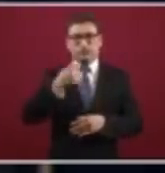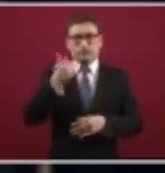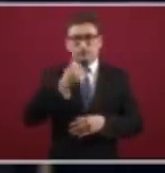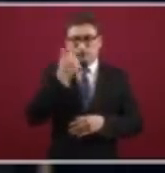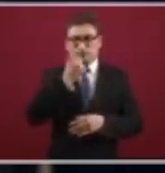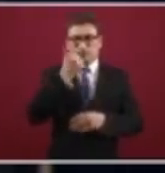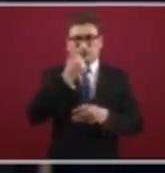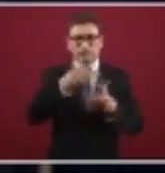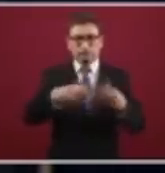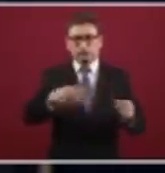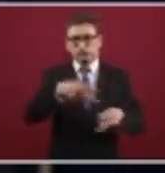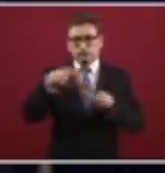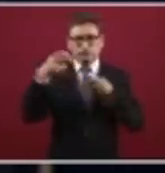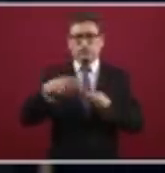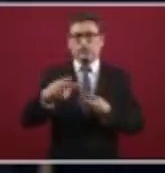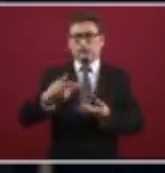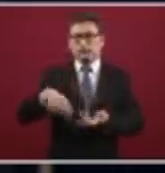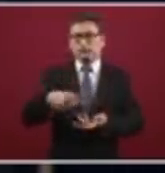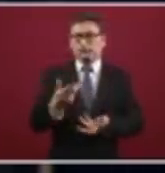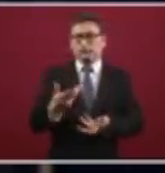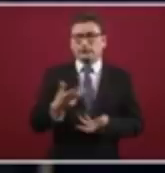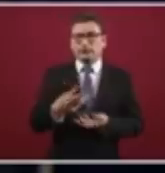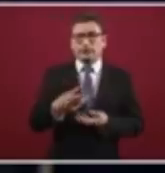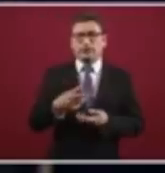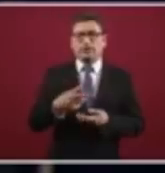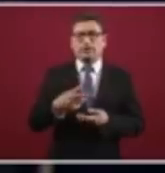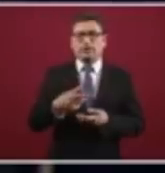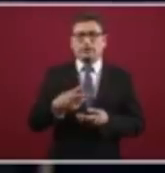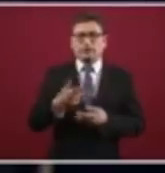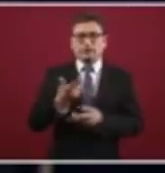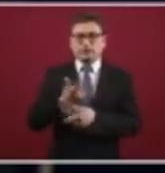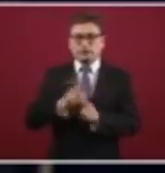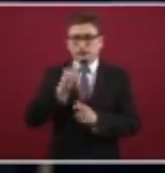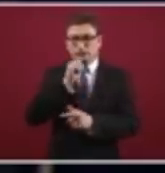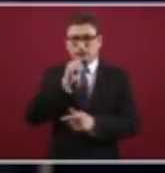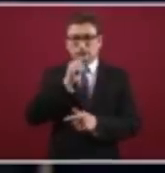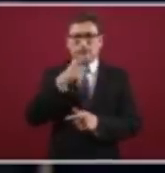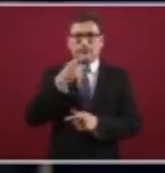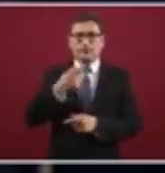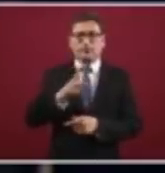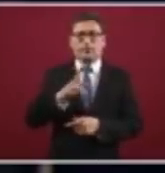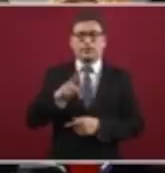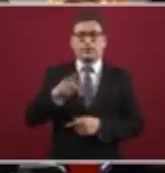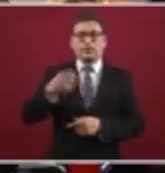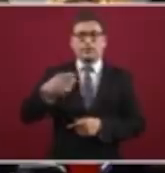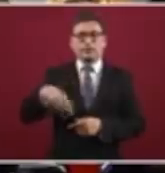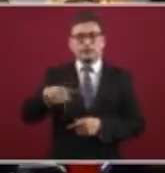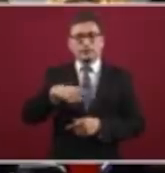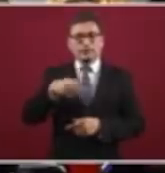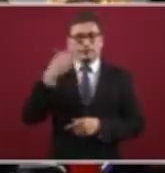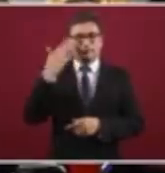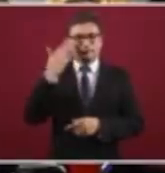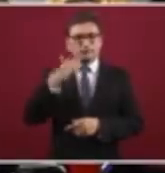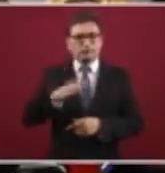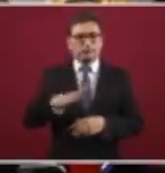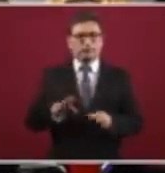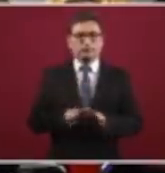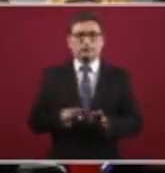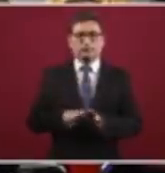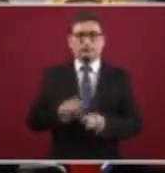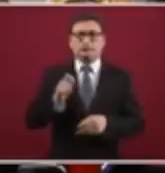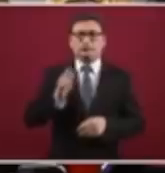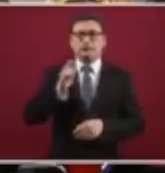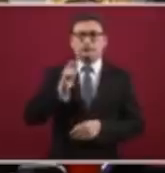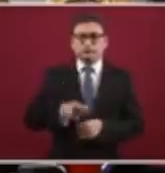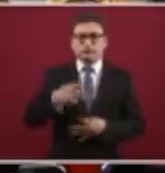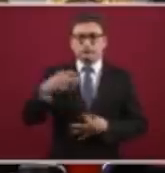normalistas de ayotzinapa y esto si bien no implica su liberación inmediata si pone en jaque que se